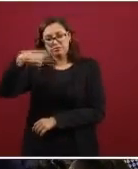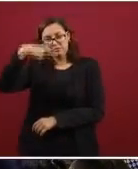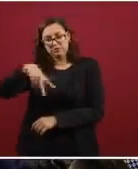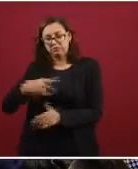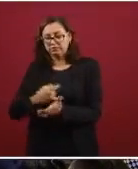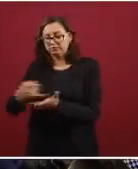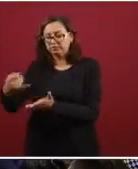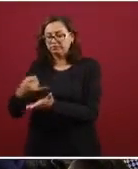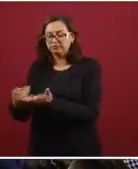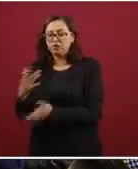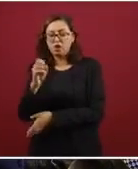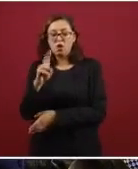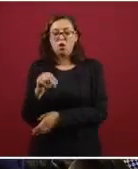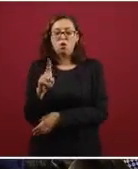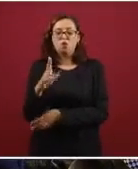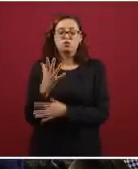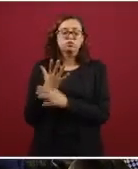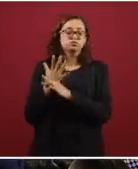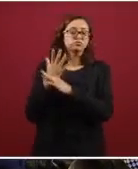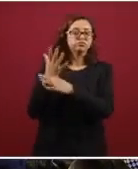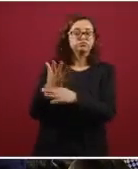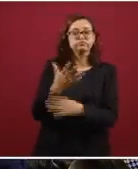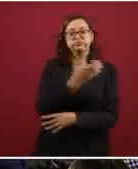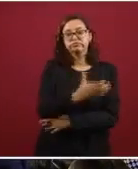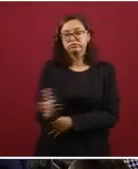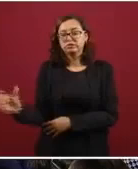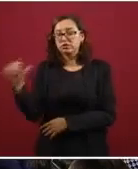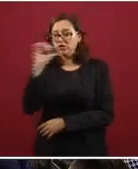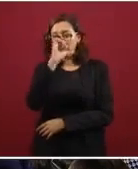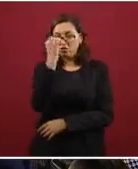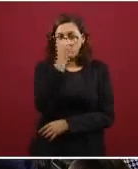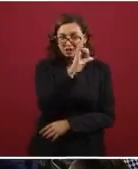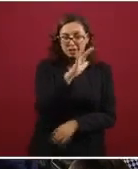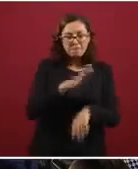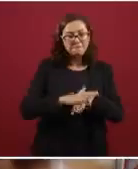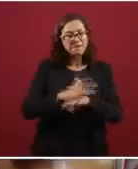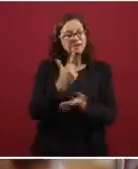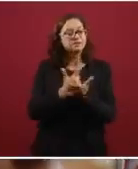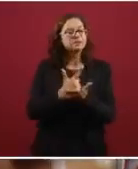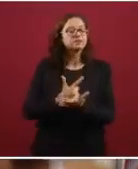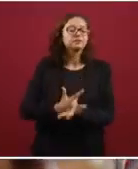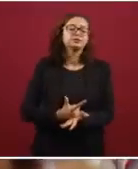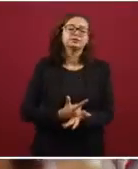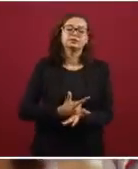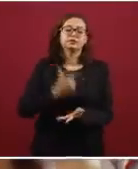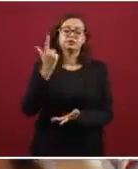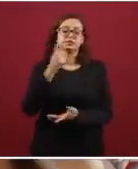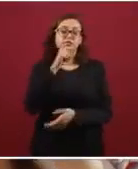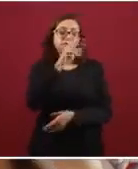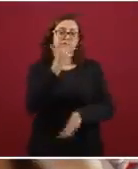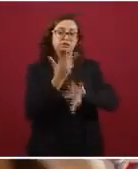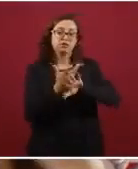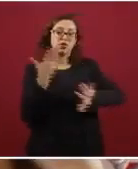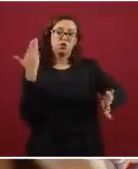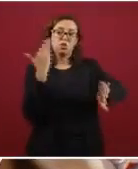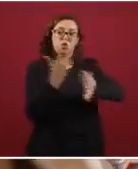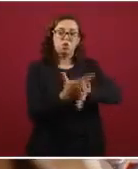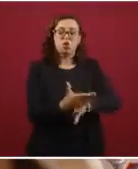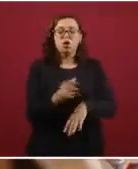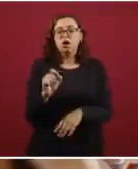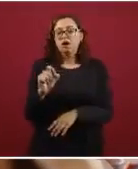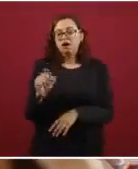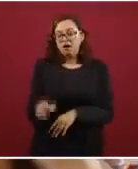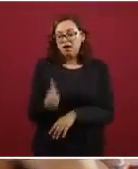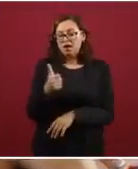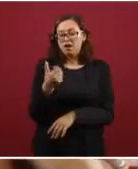drogas está en sus máximos históricos en cocaína, siendo esto la amenaza para Estados Unidos. El 26